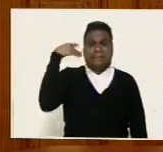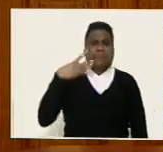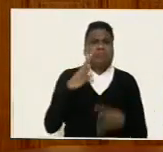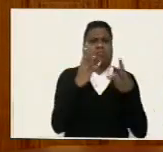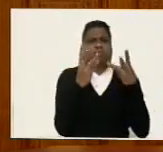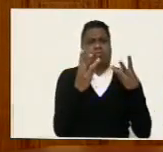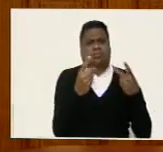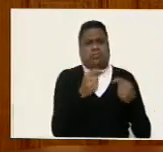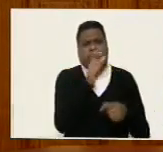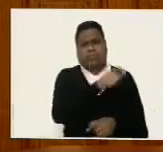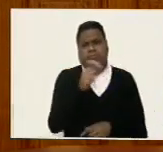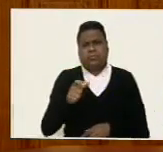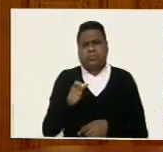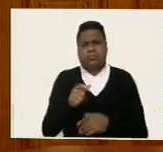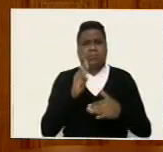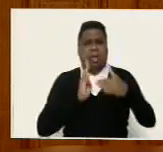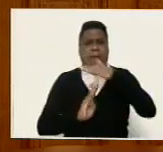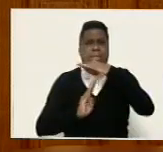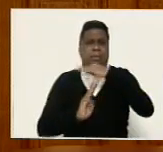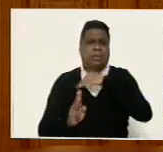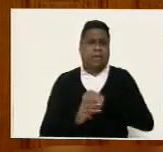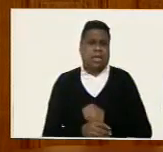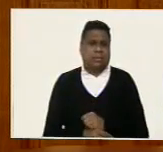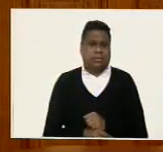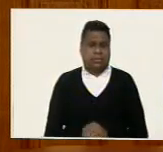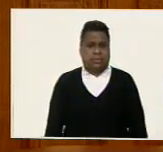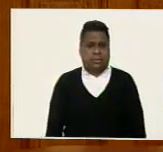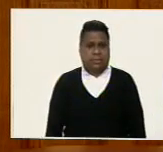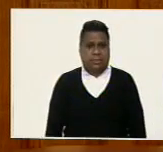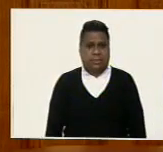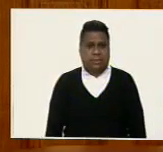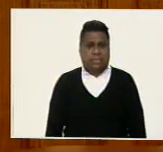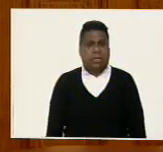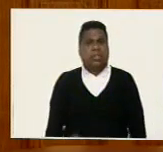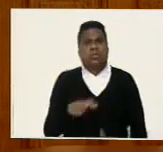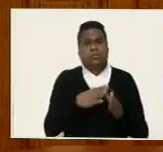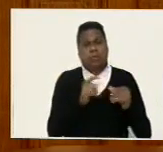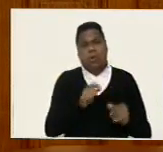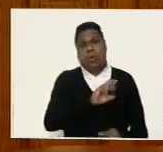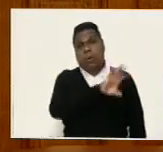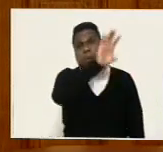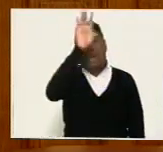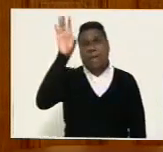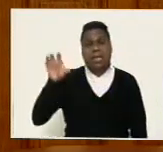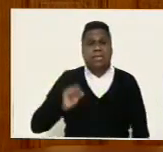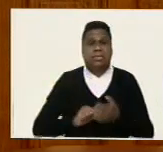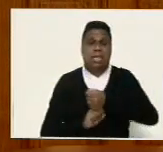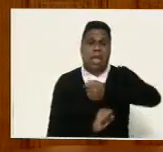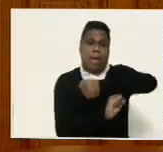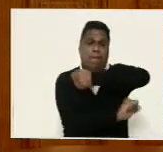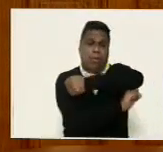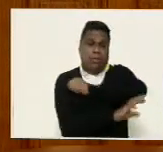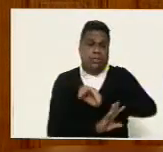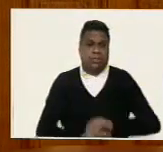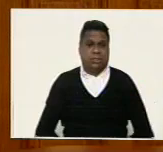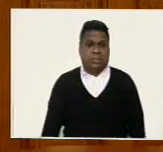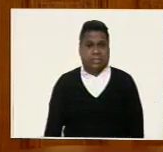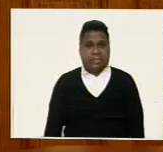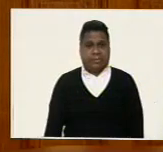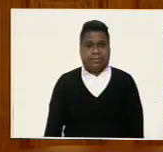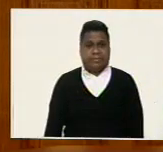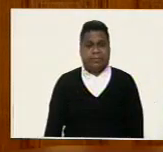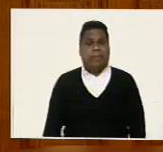de inmigrantes de los países que ellos apoyan al hegemón para que